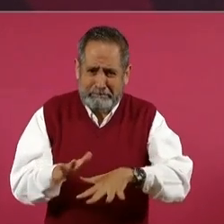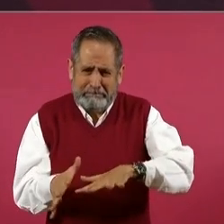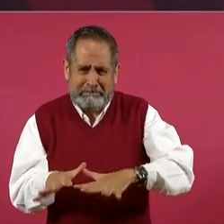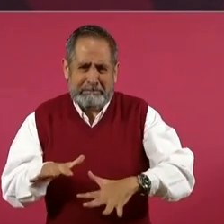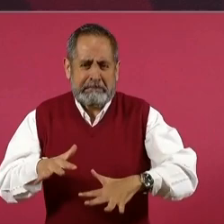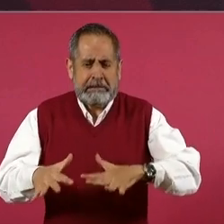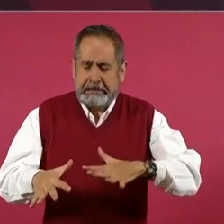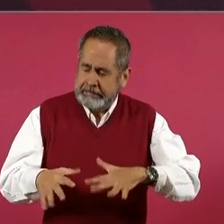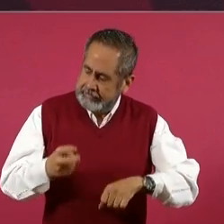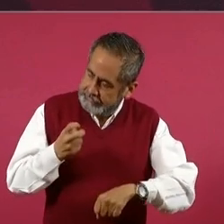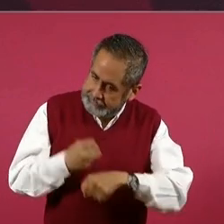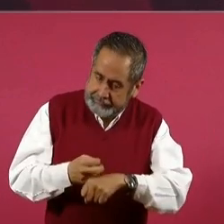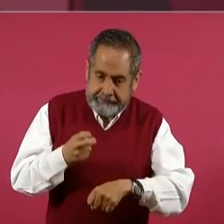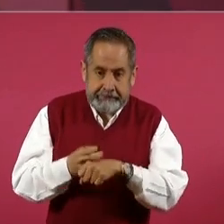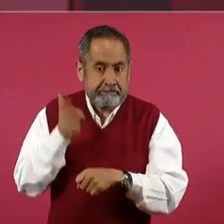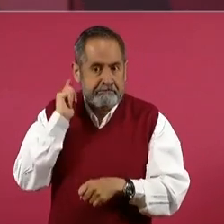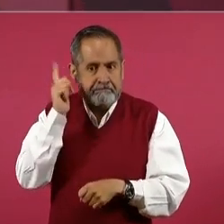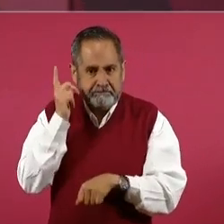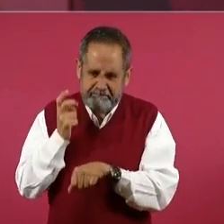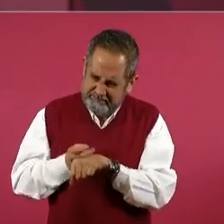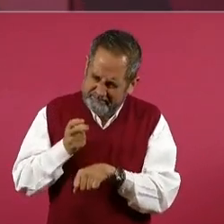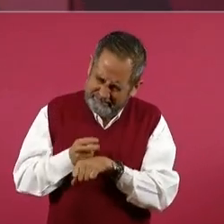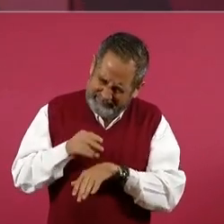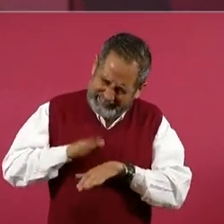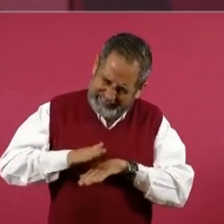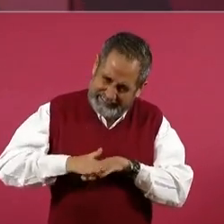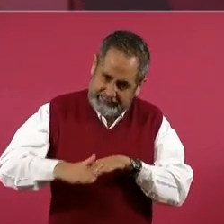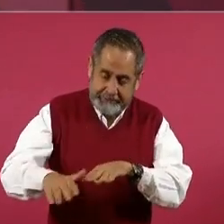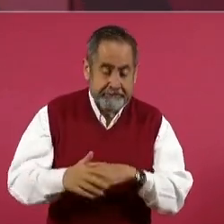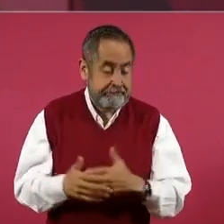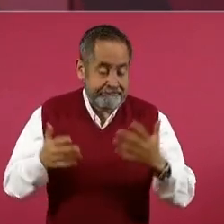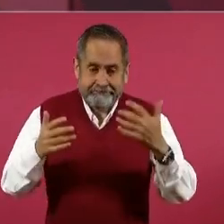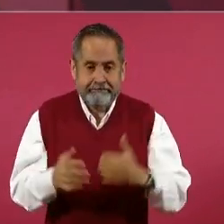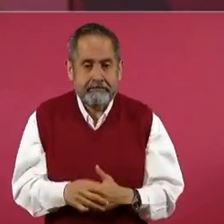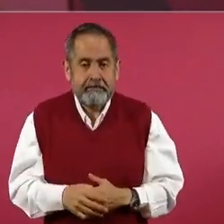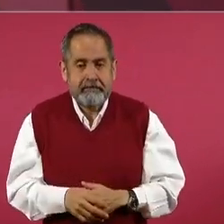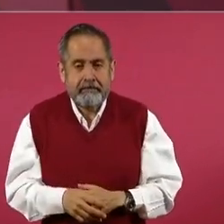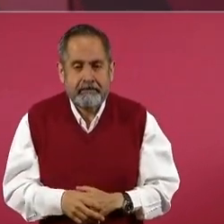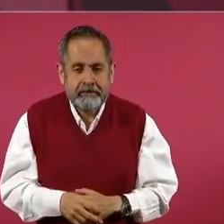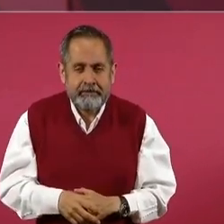inestable, porque no hay cosa que,